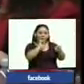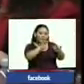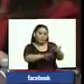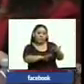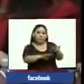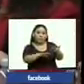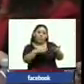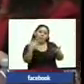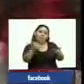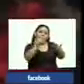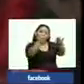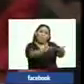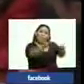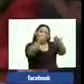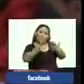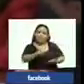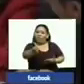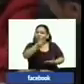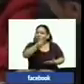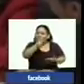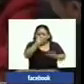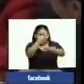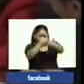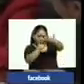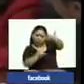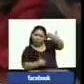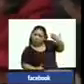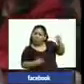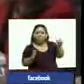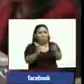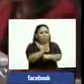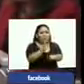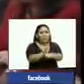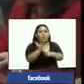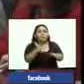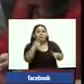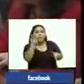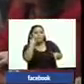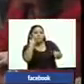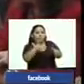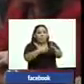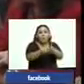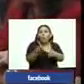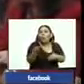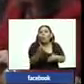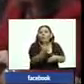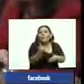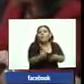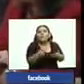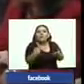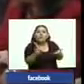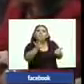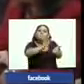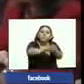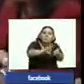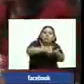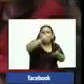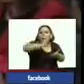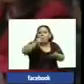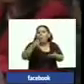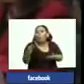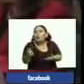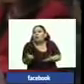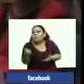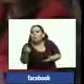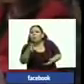se nos envíe la información más amplia, completa, partiendo del número de pensionados, partiendo de cuántas personas están por pensionarse,